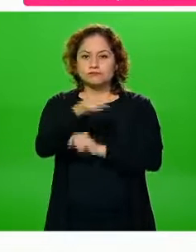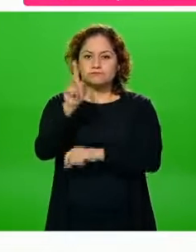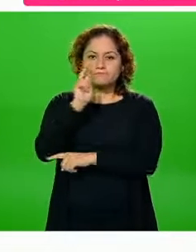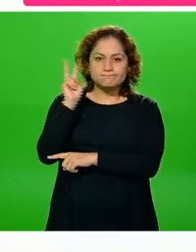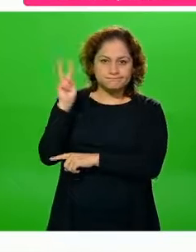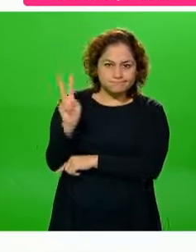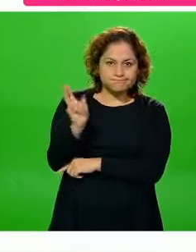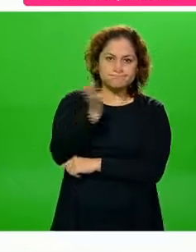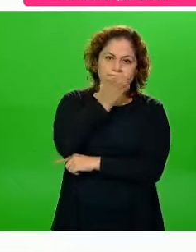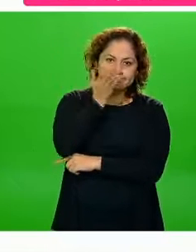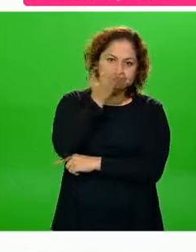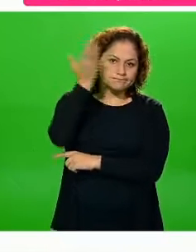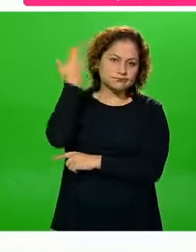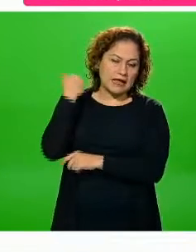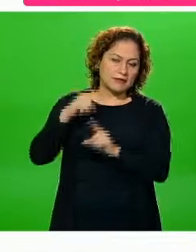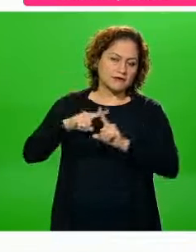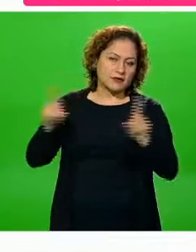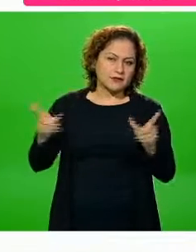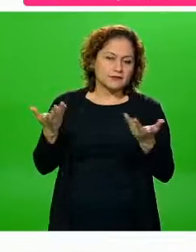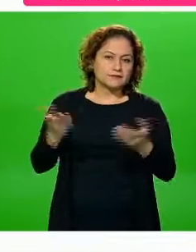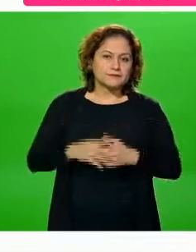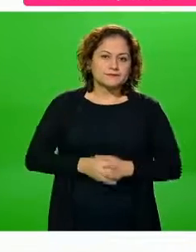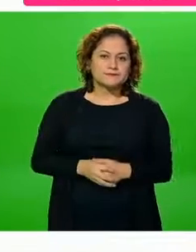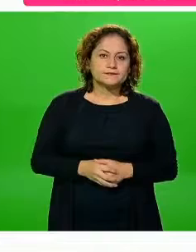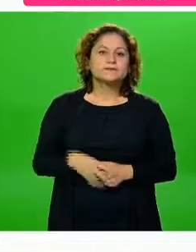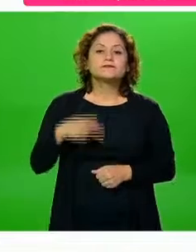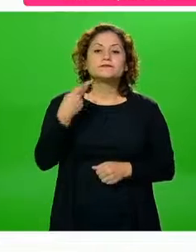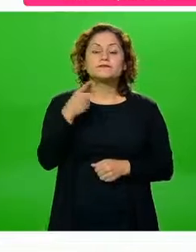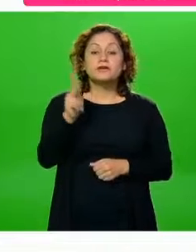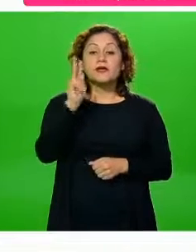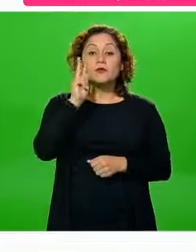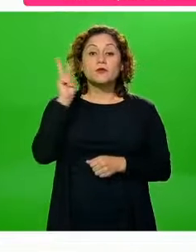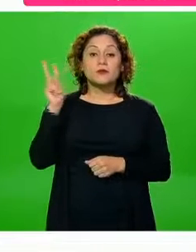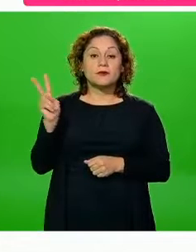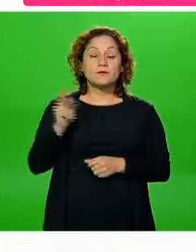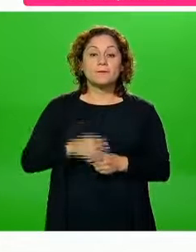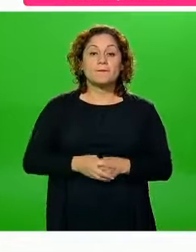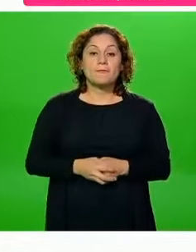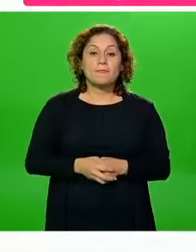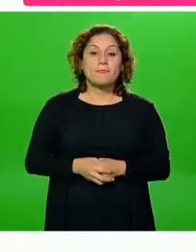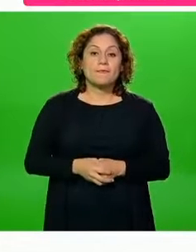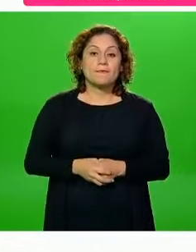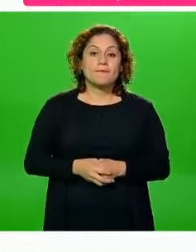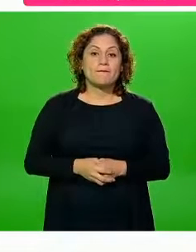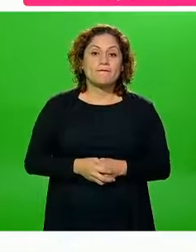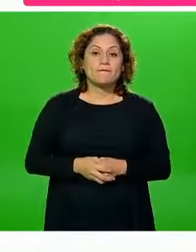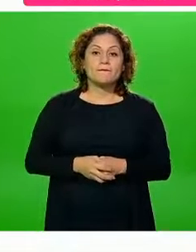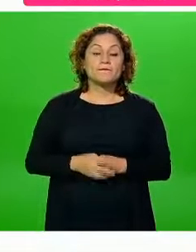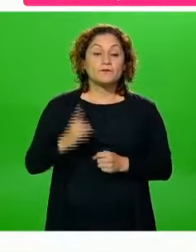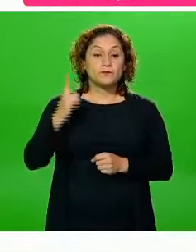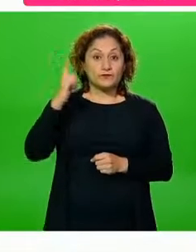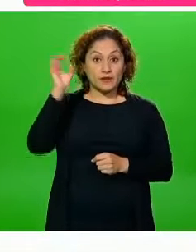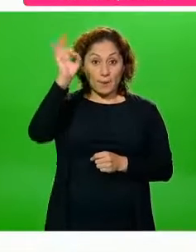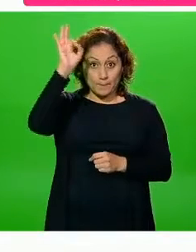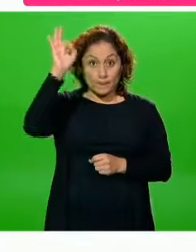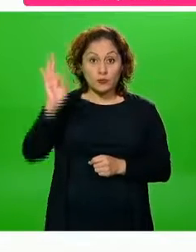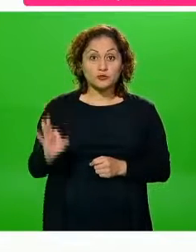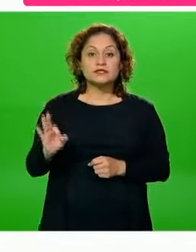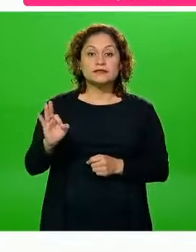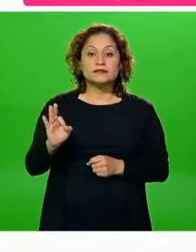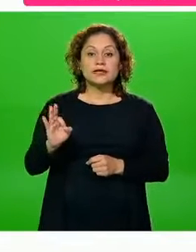acostumbrábamos presentar. Como pueden ustedes ver, el porcentaje en función del total de